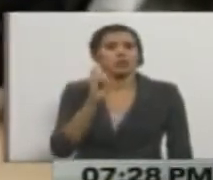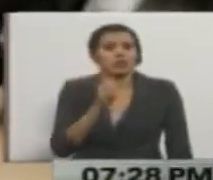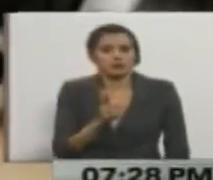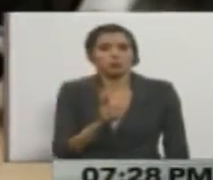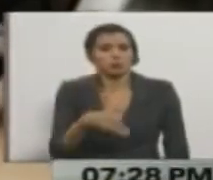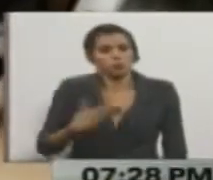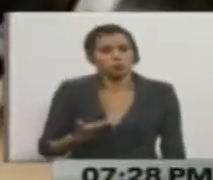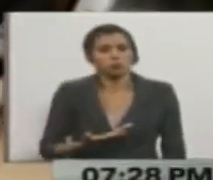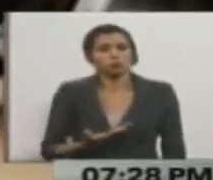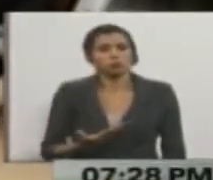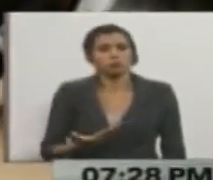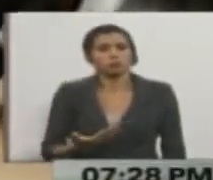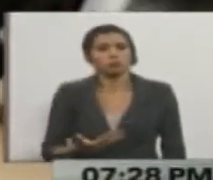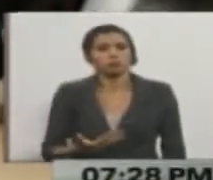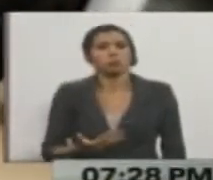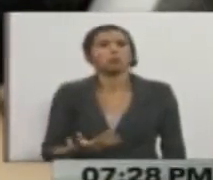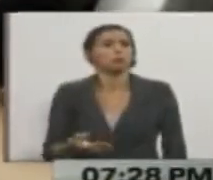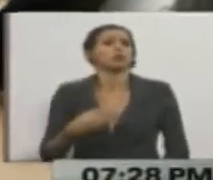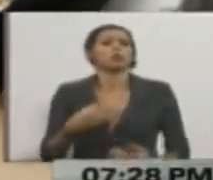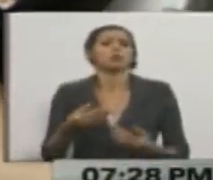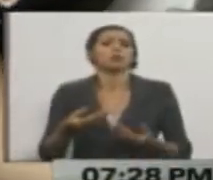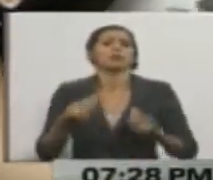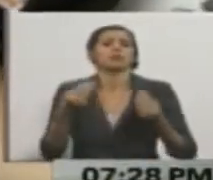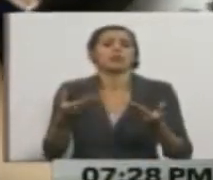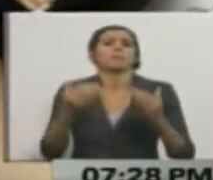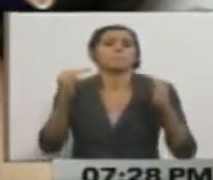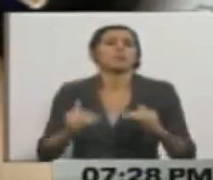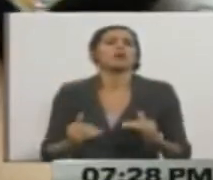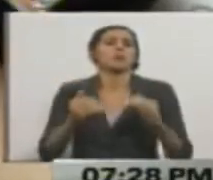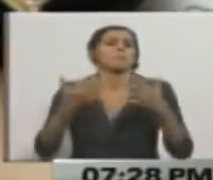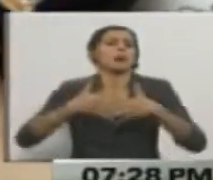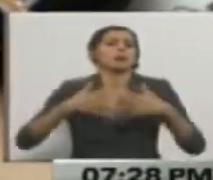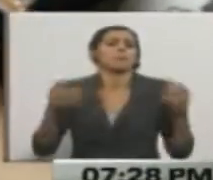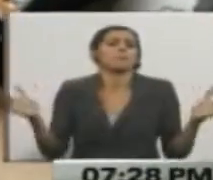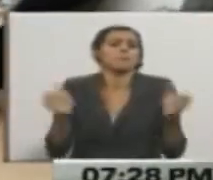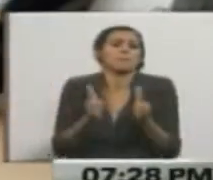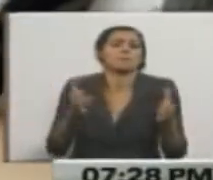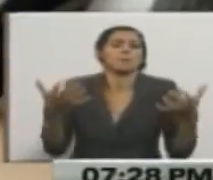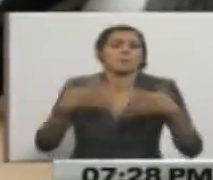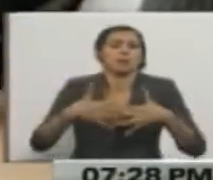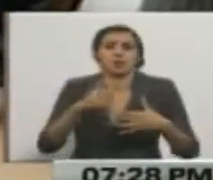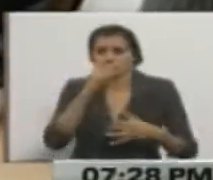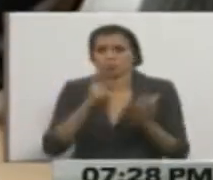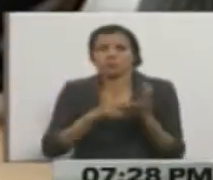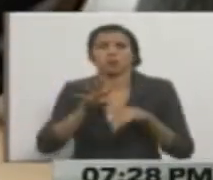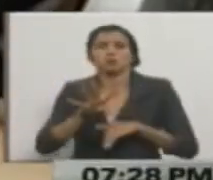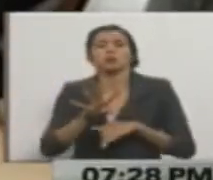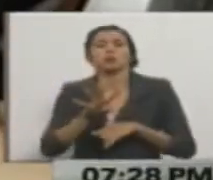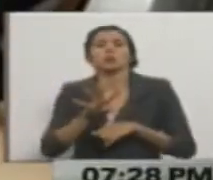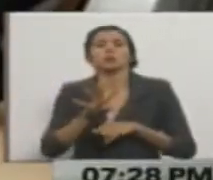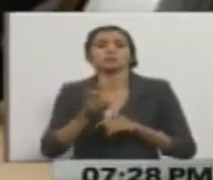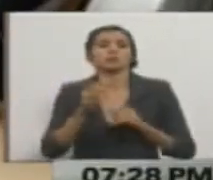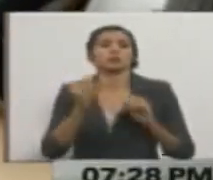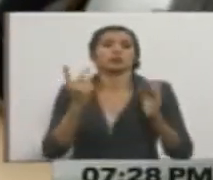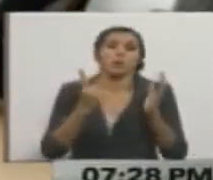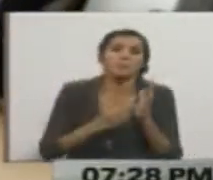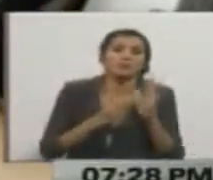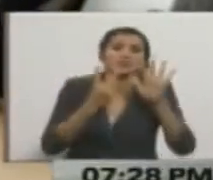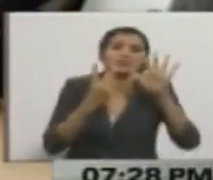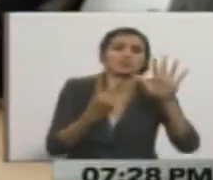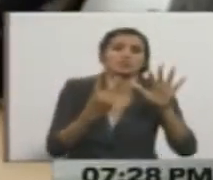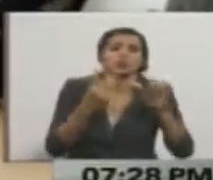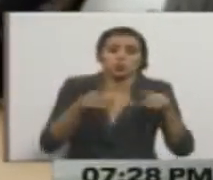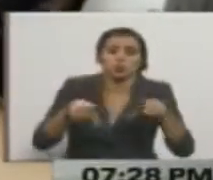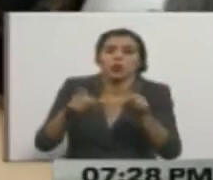colocado menos cantidad de máquinas porque en el año 2004 se colocaron 2.700 puntos para la recolección de las firmas del referendo